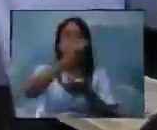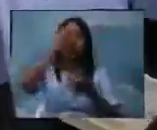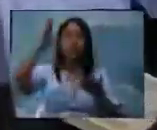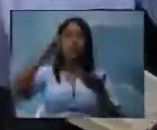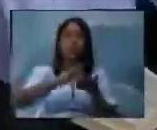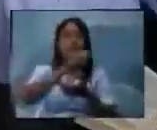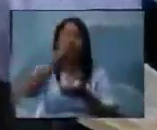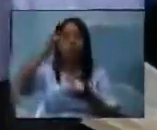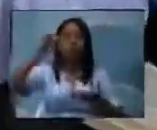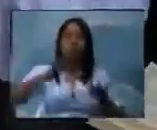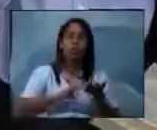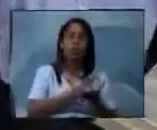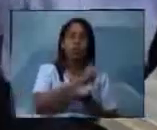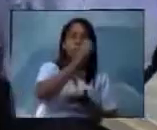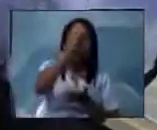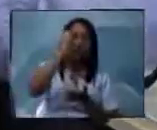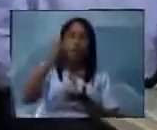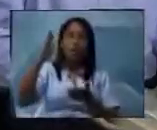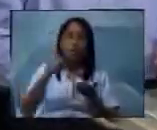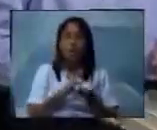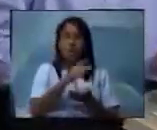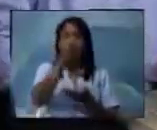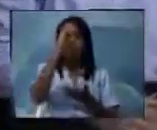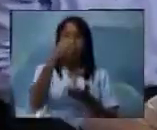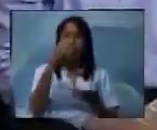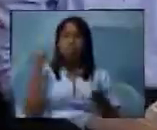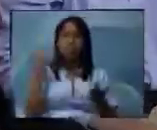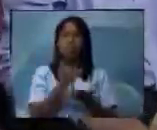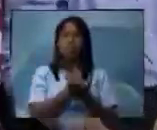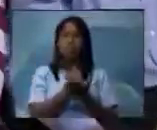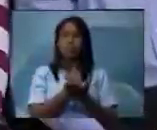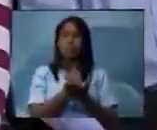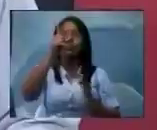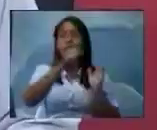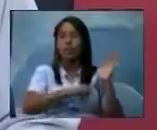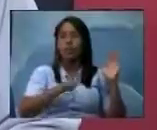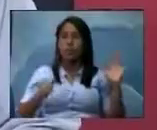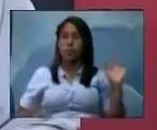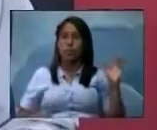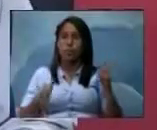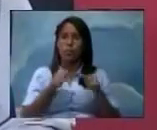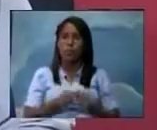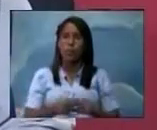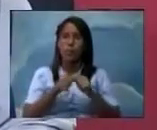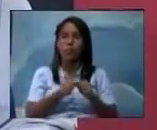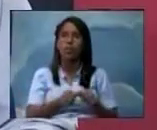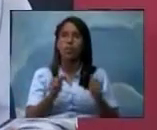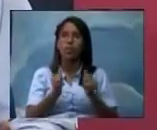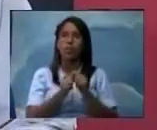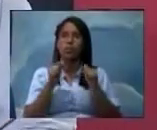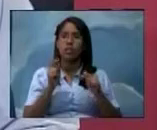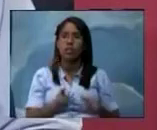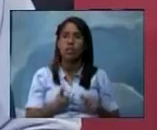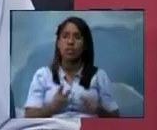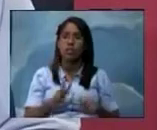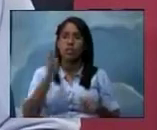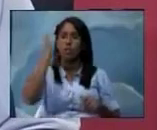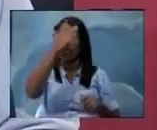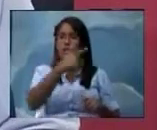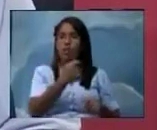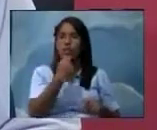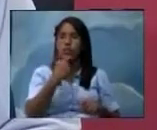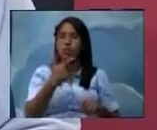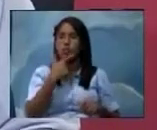¡Gloria a Dios! ¡Gloria a Dios! ¡Gloria a Dios! ¡Gloria a Dios! ¡Gloria a Dios! ¡Gloria a Dios! ¡Gloria a Dios! Con continuamos con esta